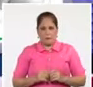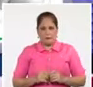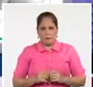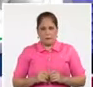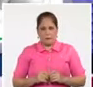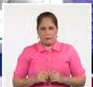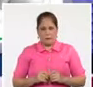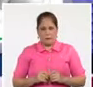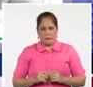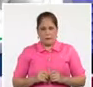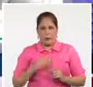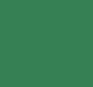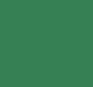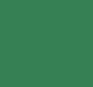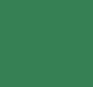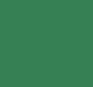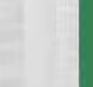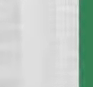de su población. Muy buenos días.